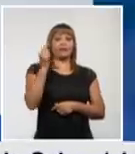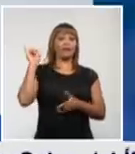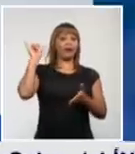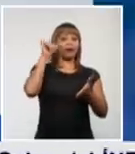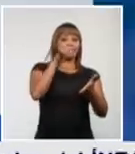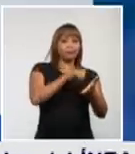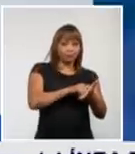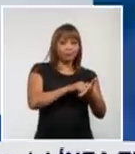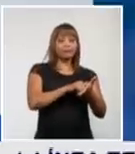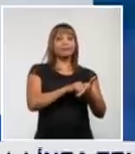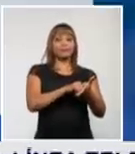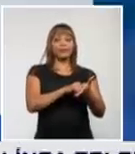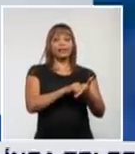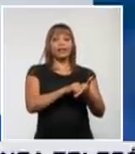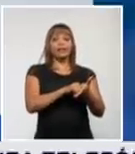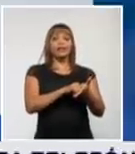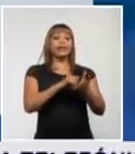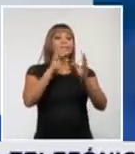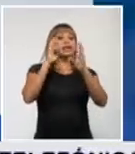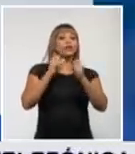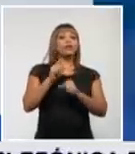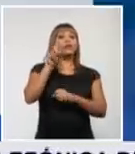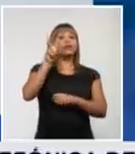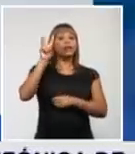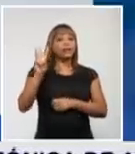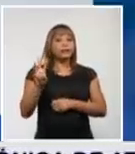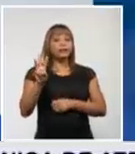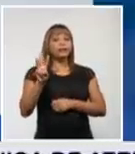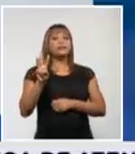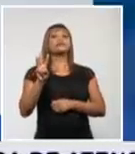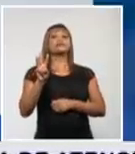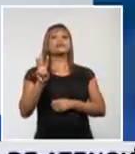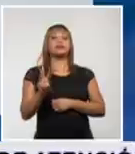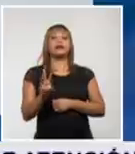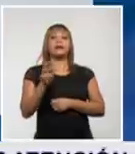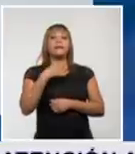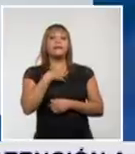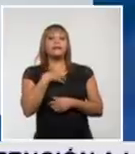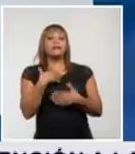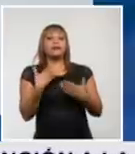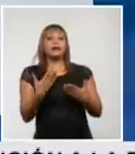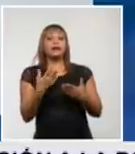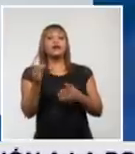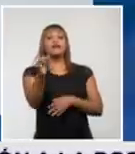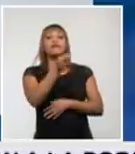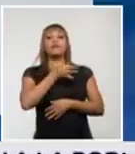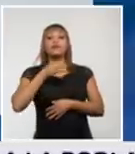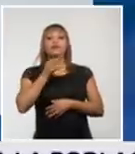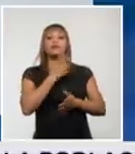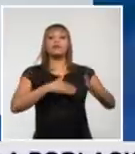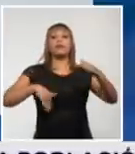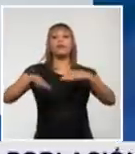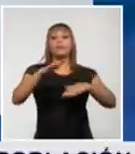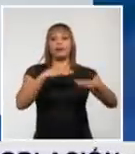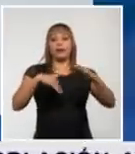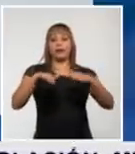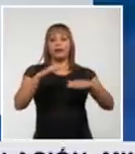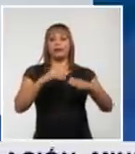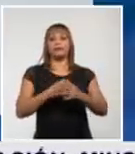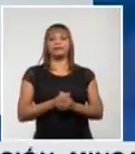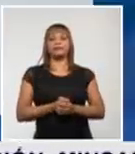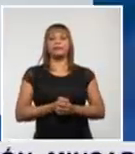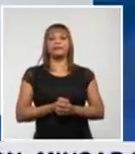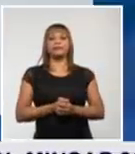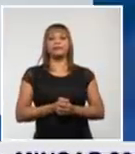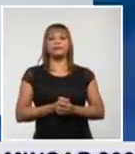sería el número 13, pues pertenece al municipio de Playa. Si